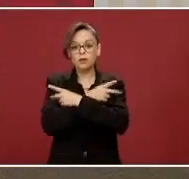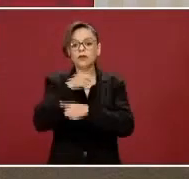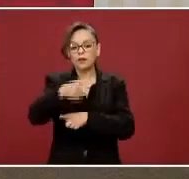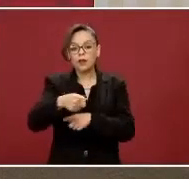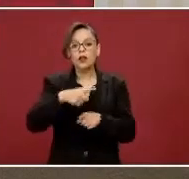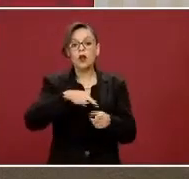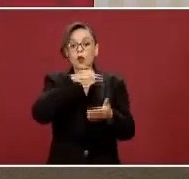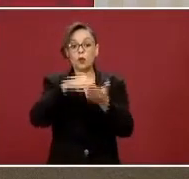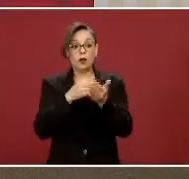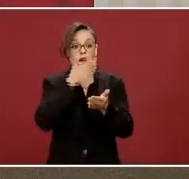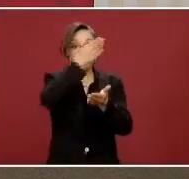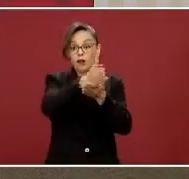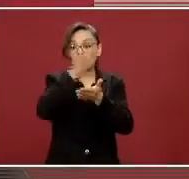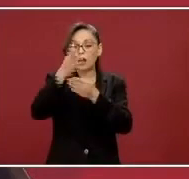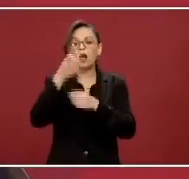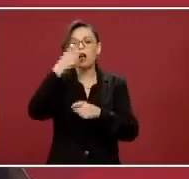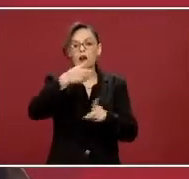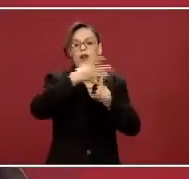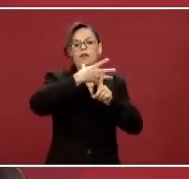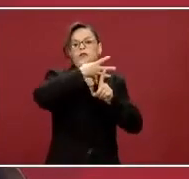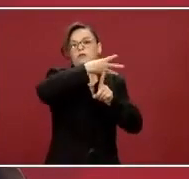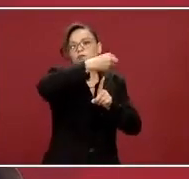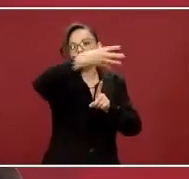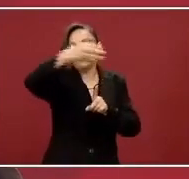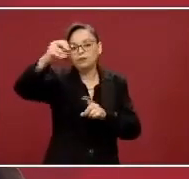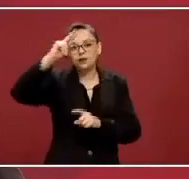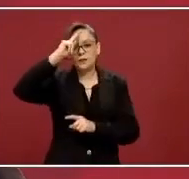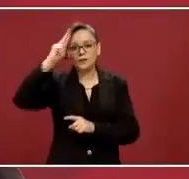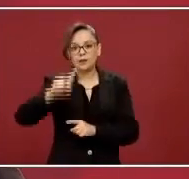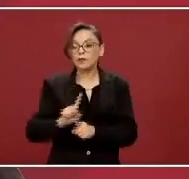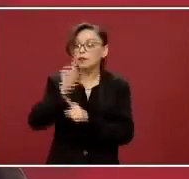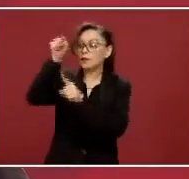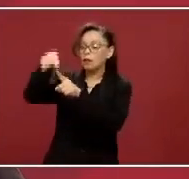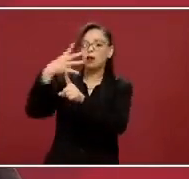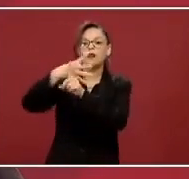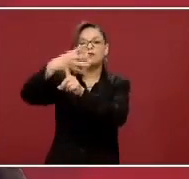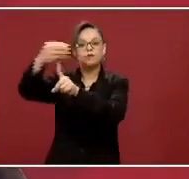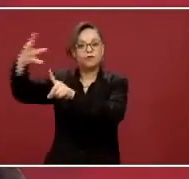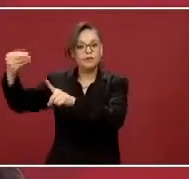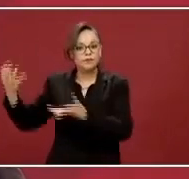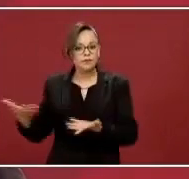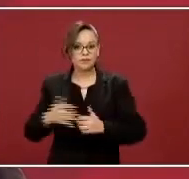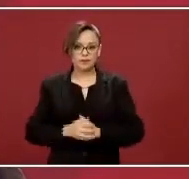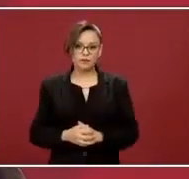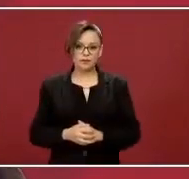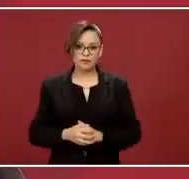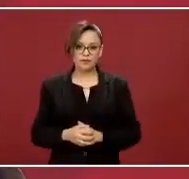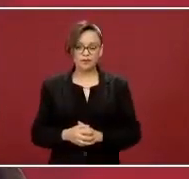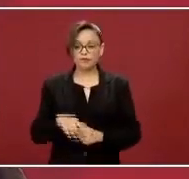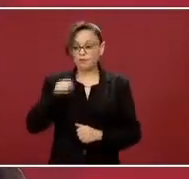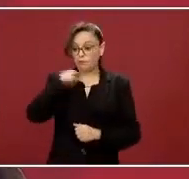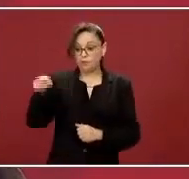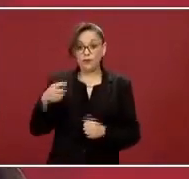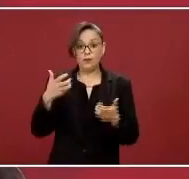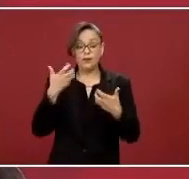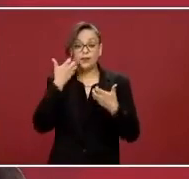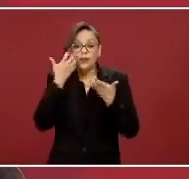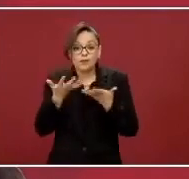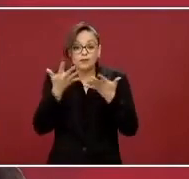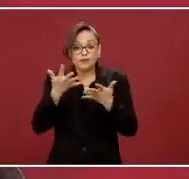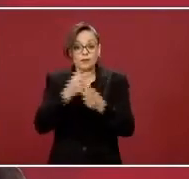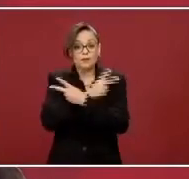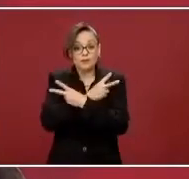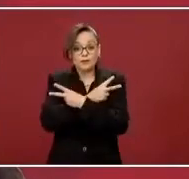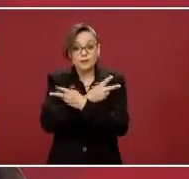le conviene a nadie, ni siquiera a usted que estaba deseoso de tomar vacaciones. No tomen vacaciones porque entonces